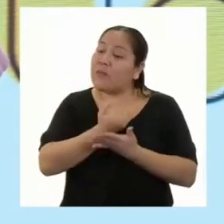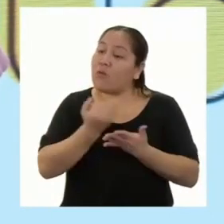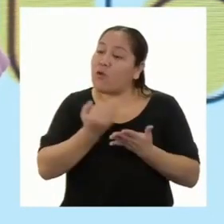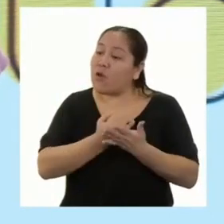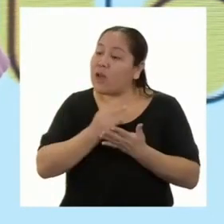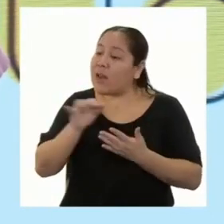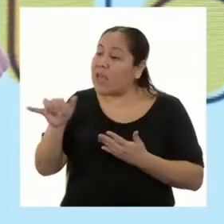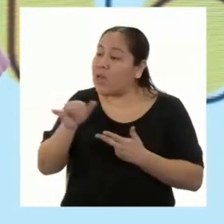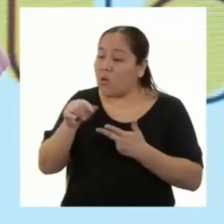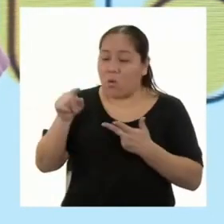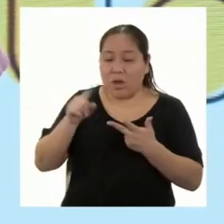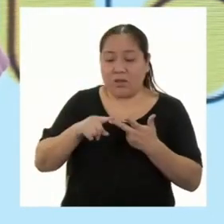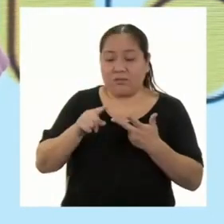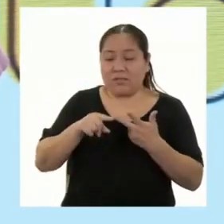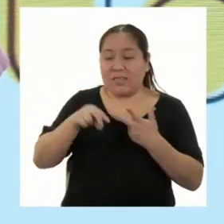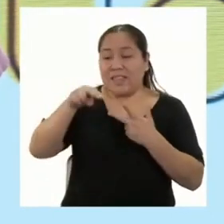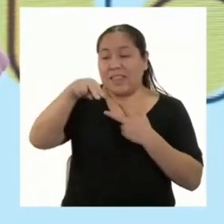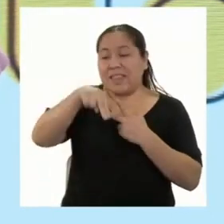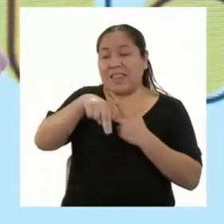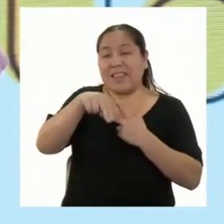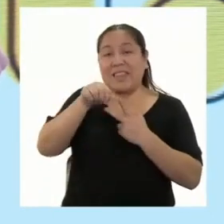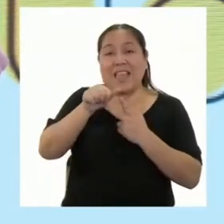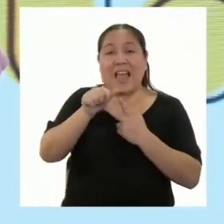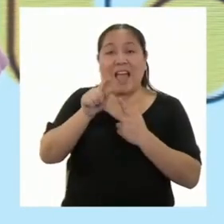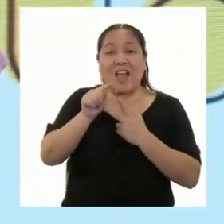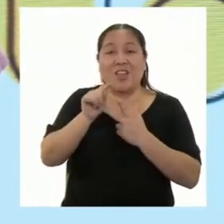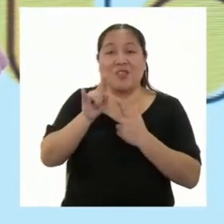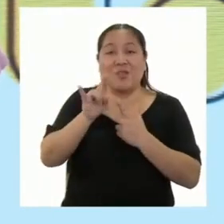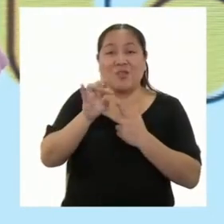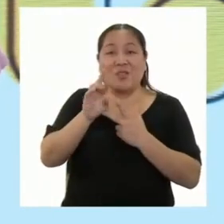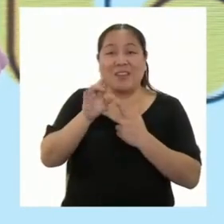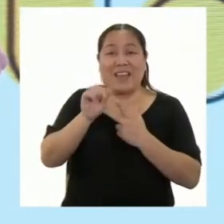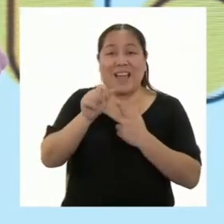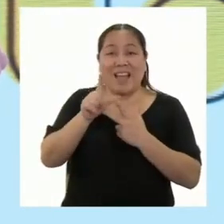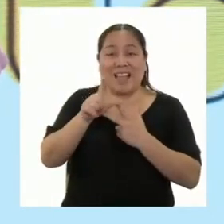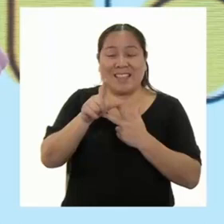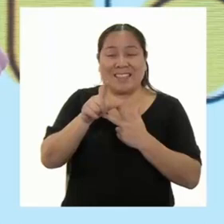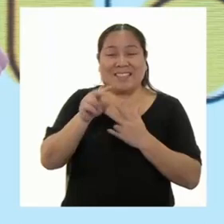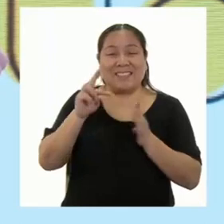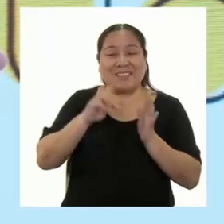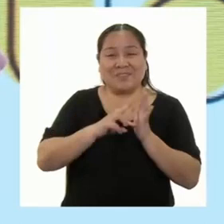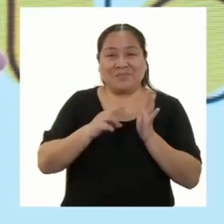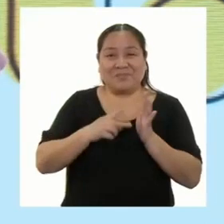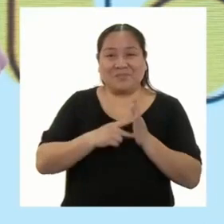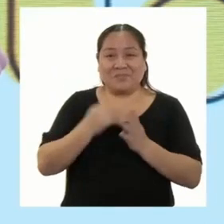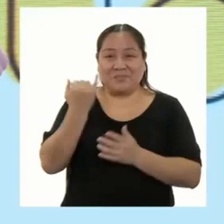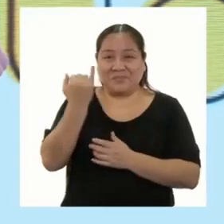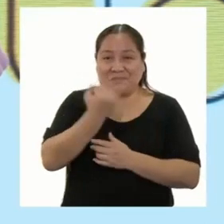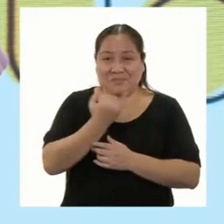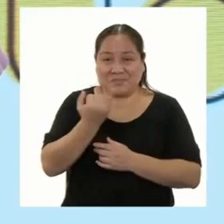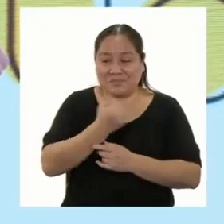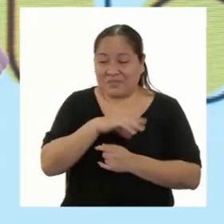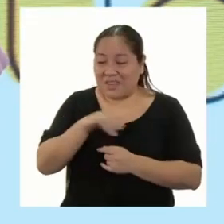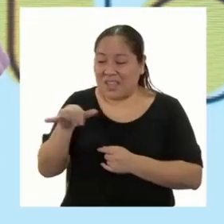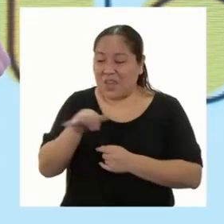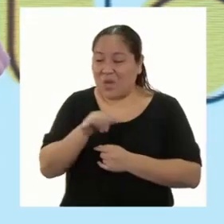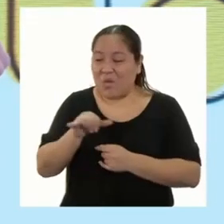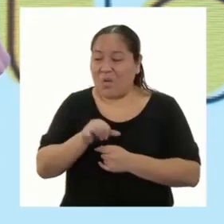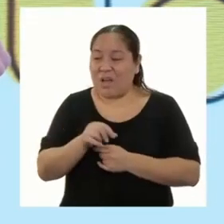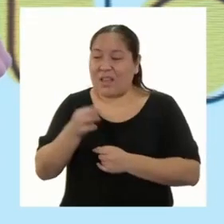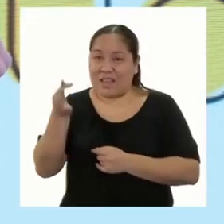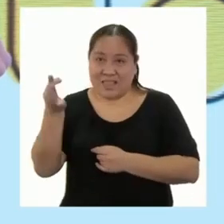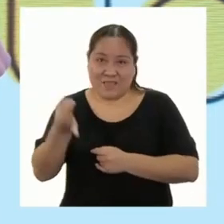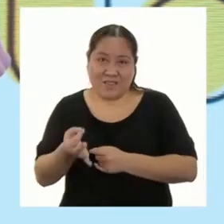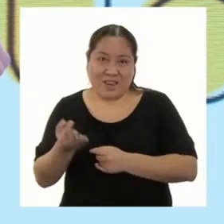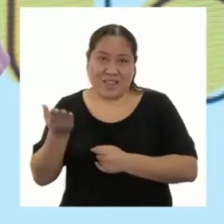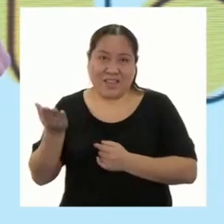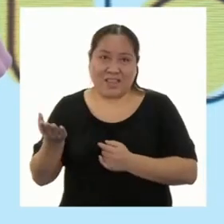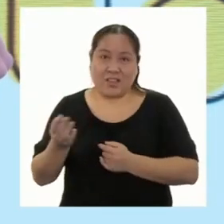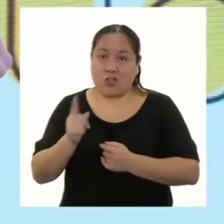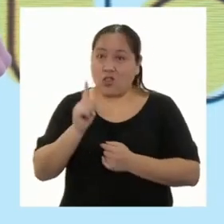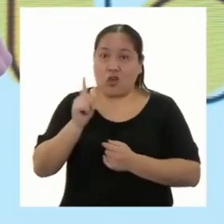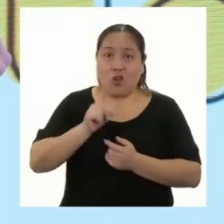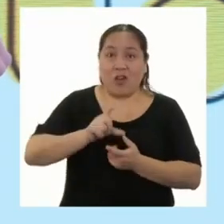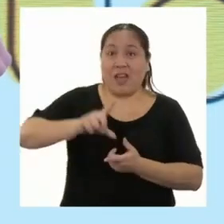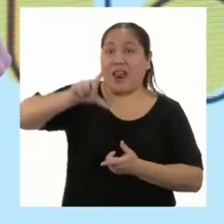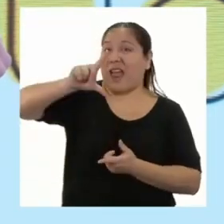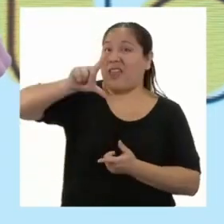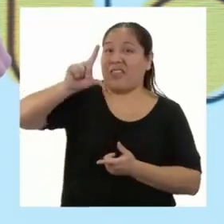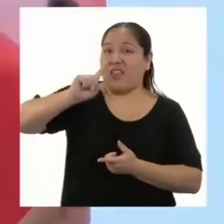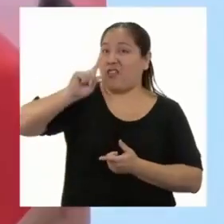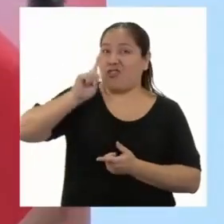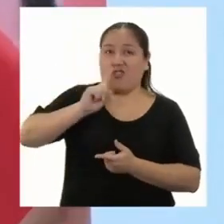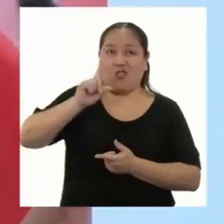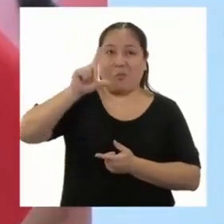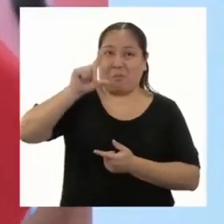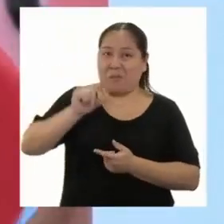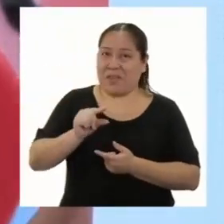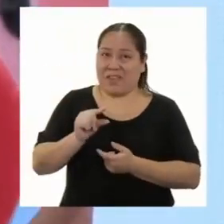escala natural, que es cuando el dibujo se realiza al mismo tamaño que el objeto real, ni más grande ni más